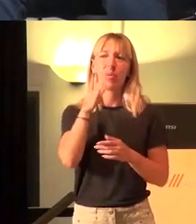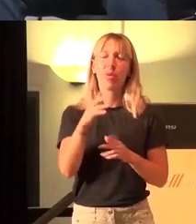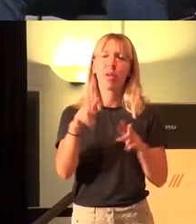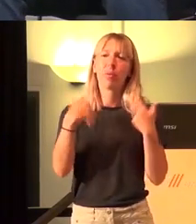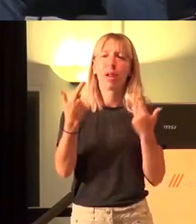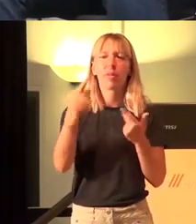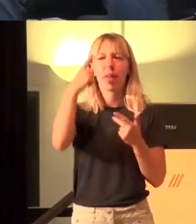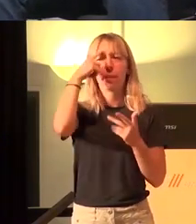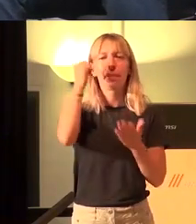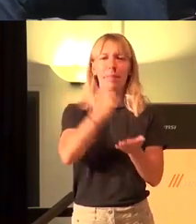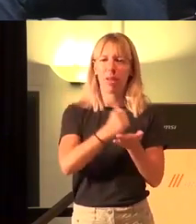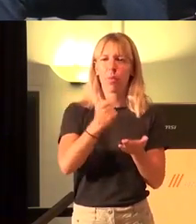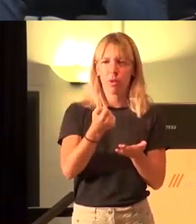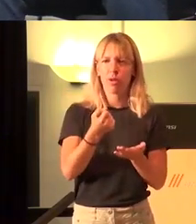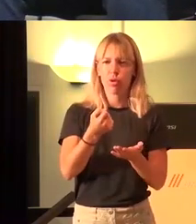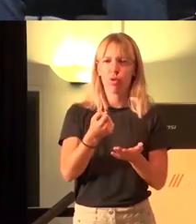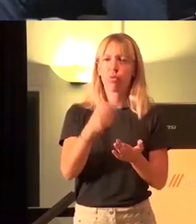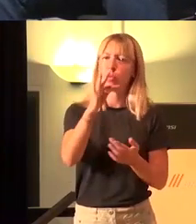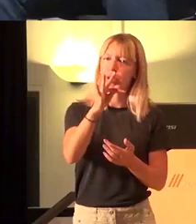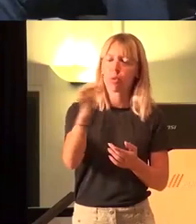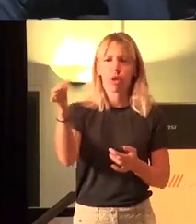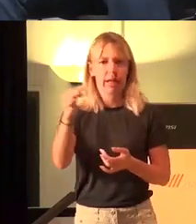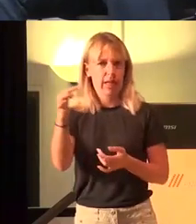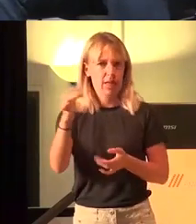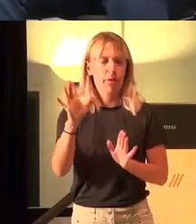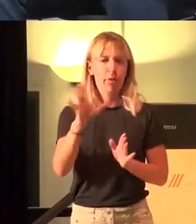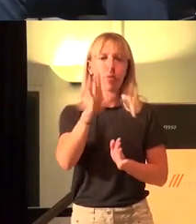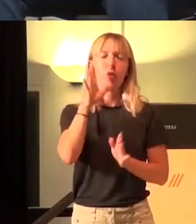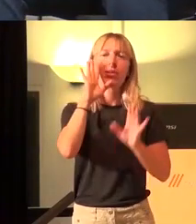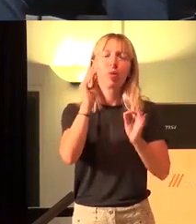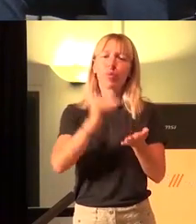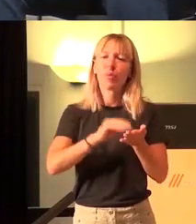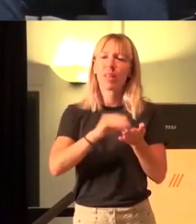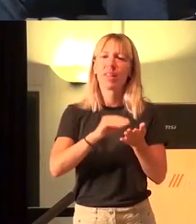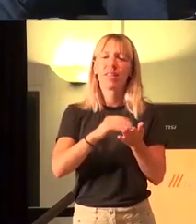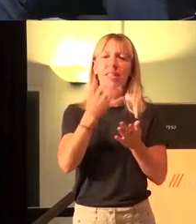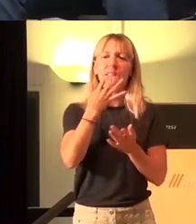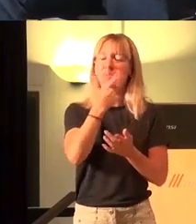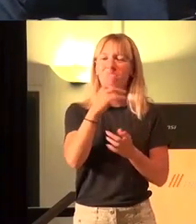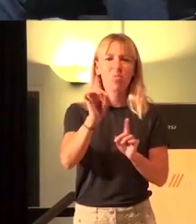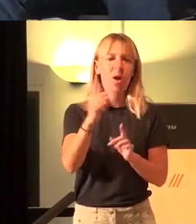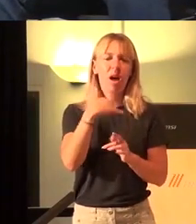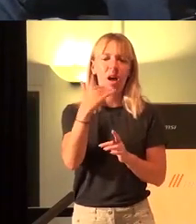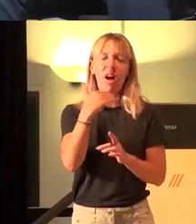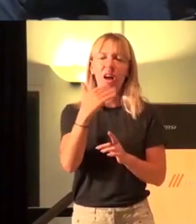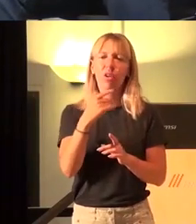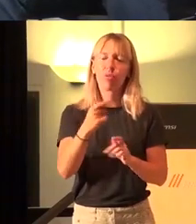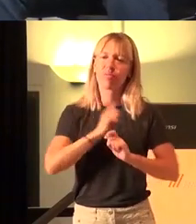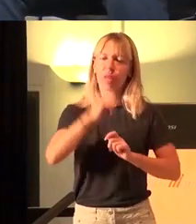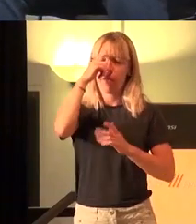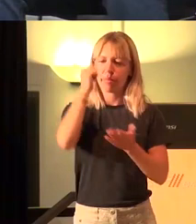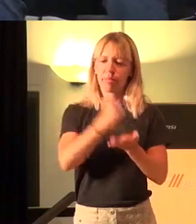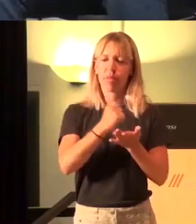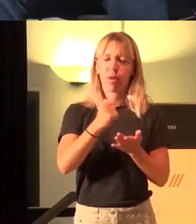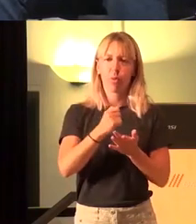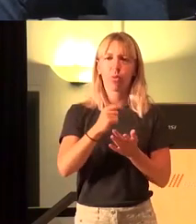muchos prejuicios, ¿no? De prejuicios positivos y negativos, porque creo que muchas veces cuando desconocemos algo tenemos muchos prejuicios y